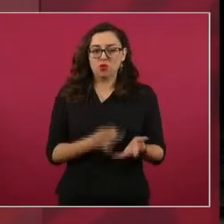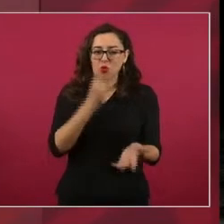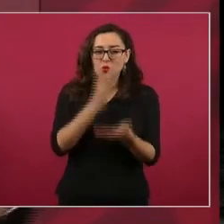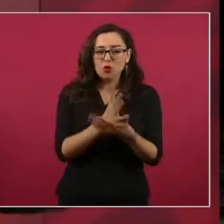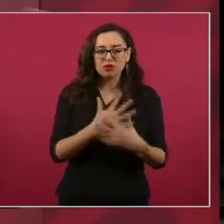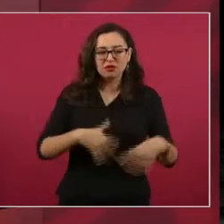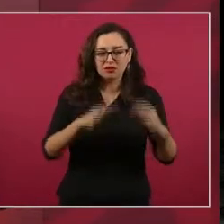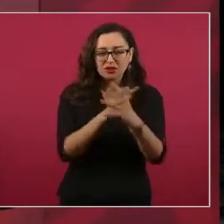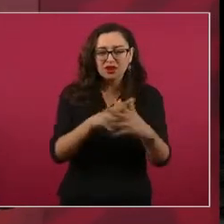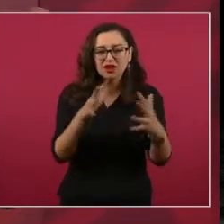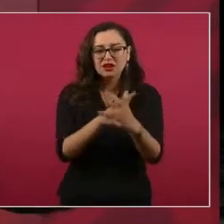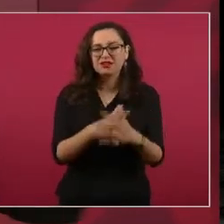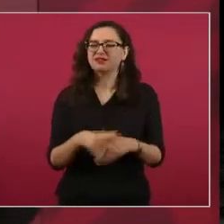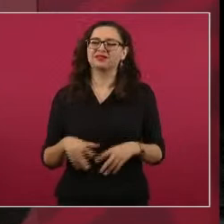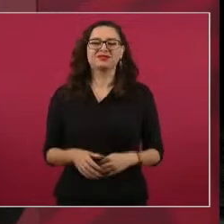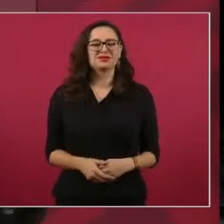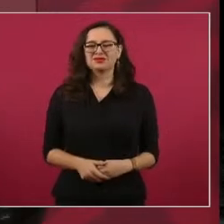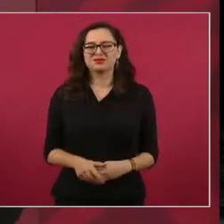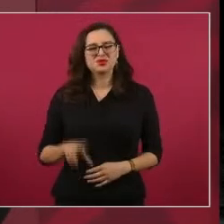apostar